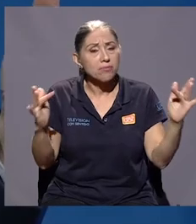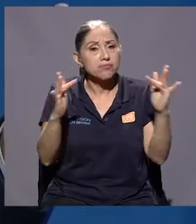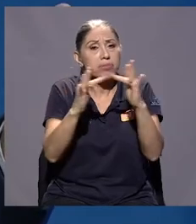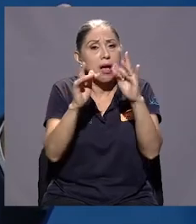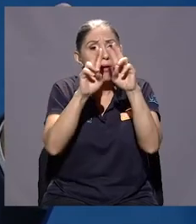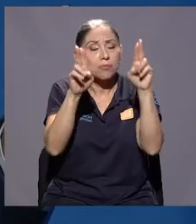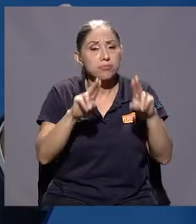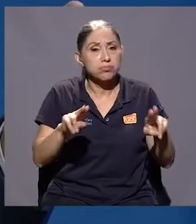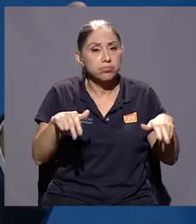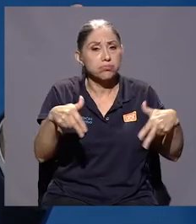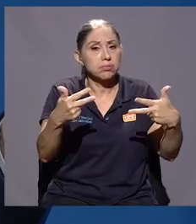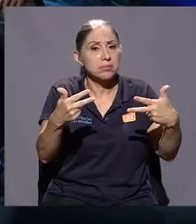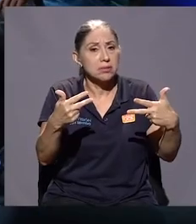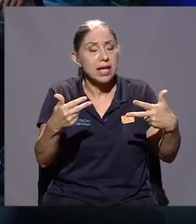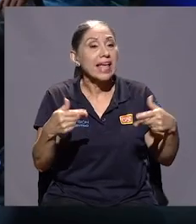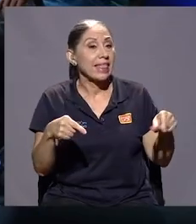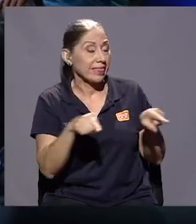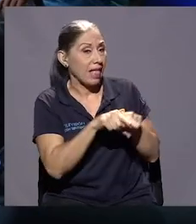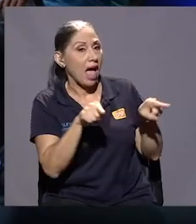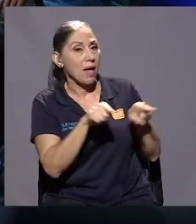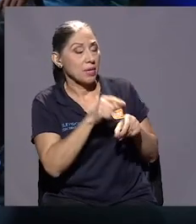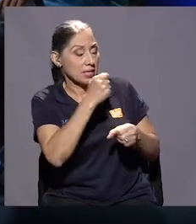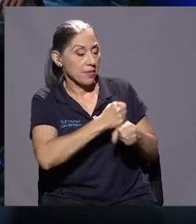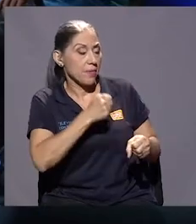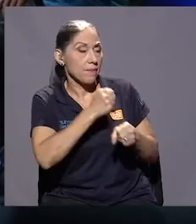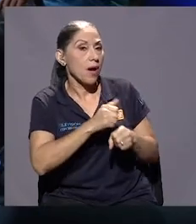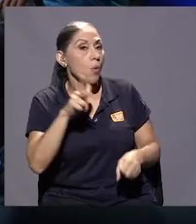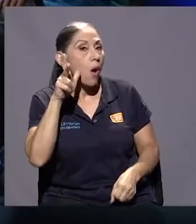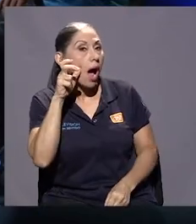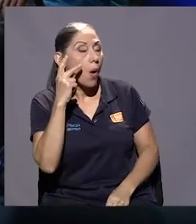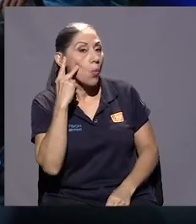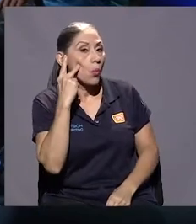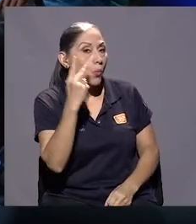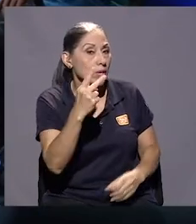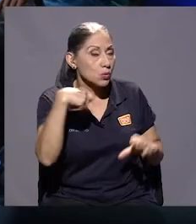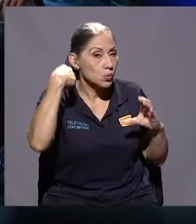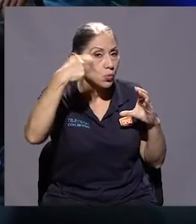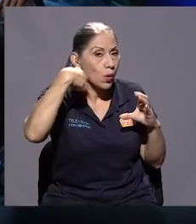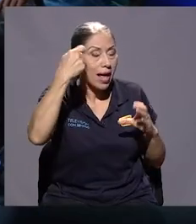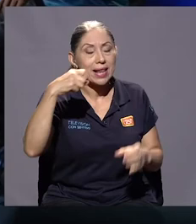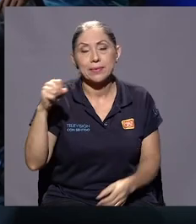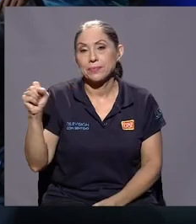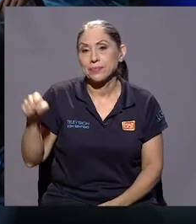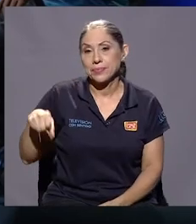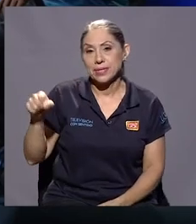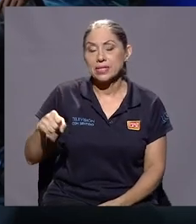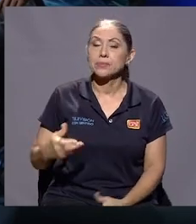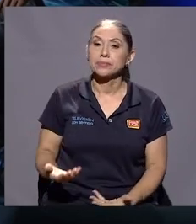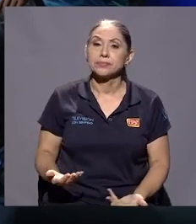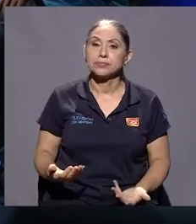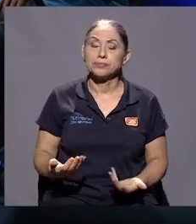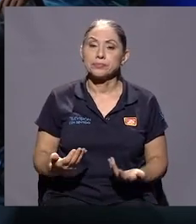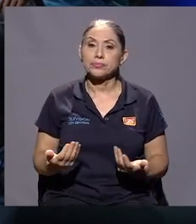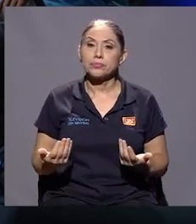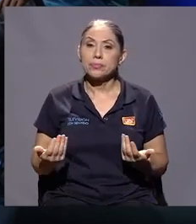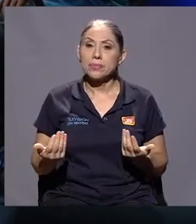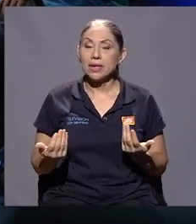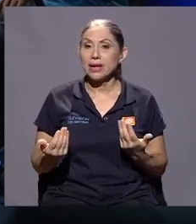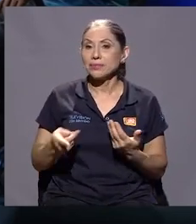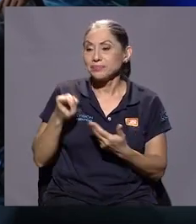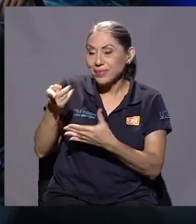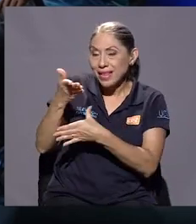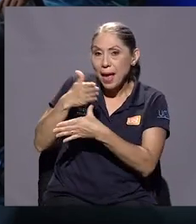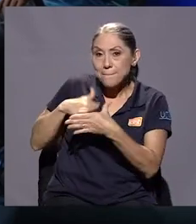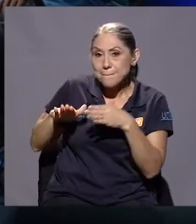digamos y también dentro de esa lógica de entonces reenfocar es de la parte de